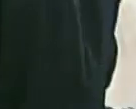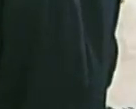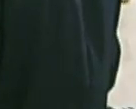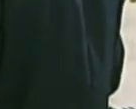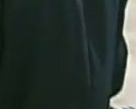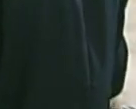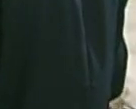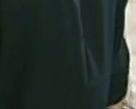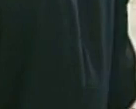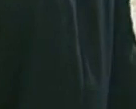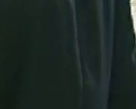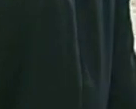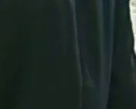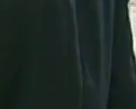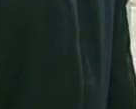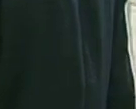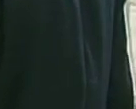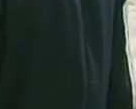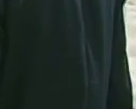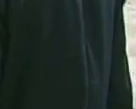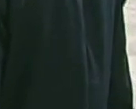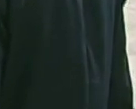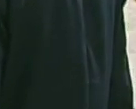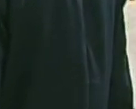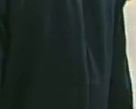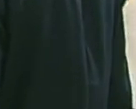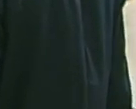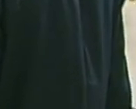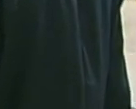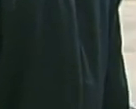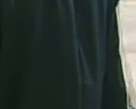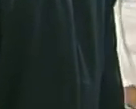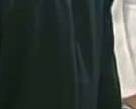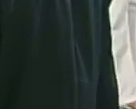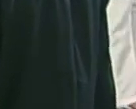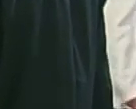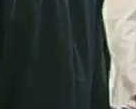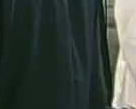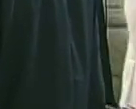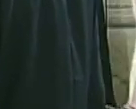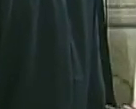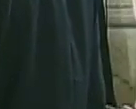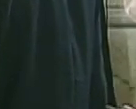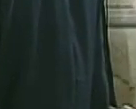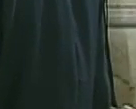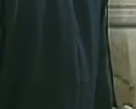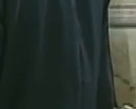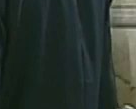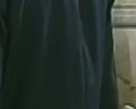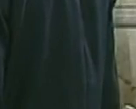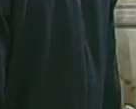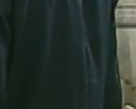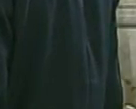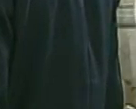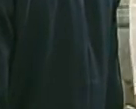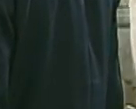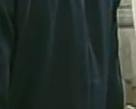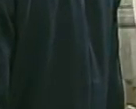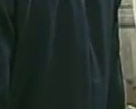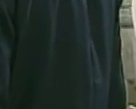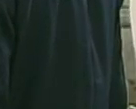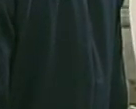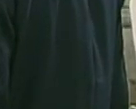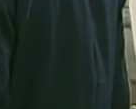los temas que se han abordado el día de hoy. Tenía que ver en primer lugar lo que tiene que ver con la reconversión monetaria que estaría